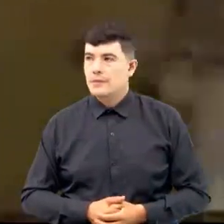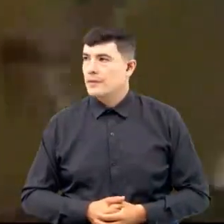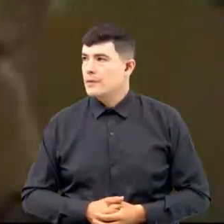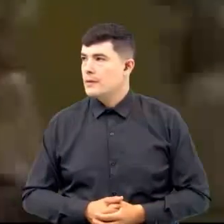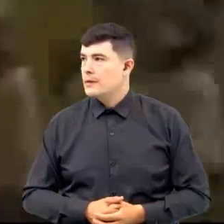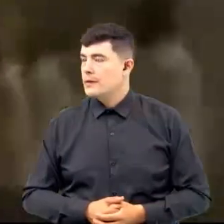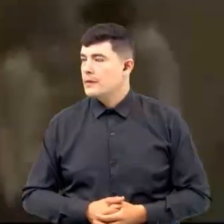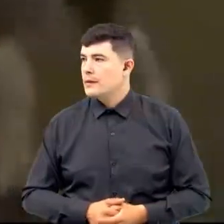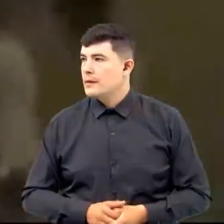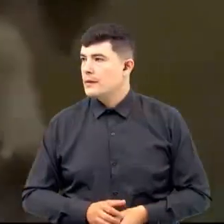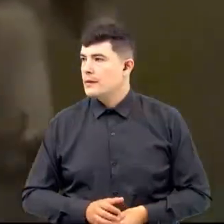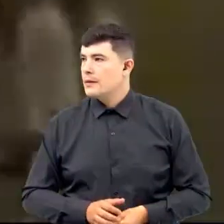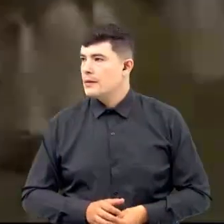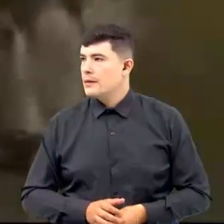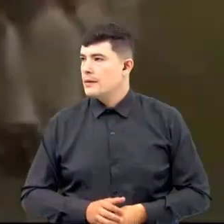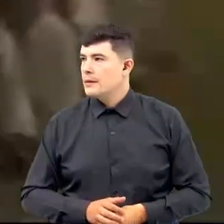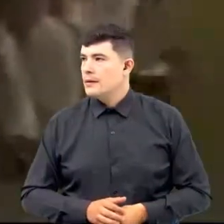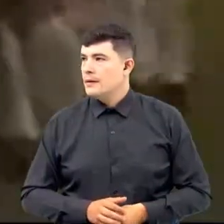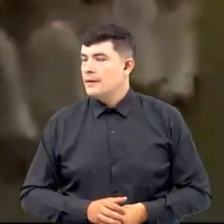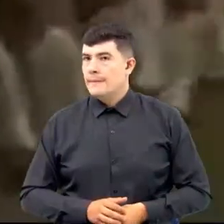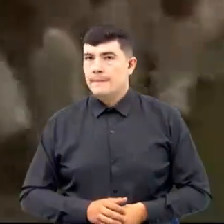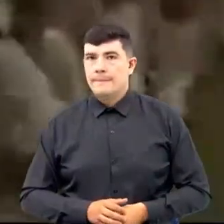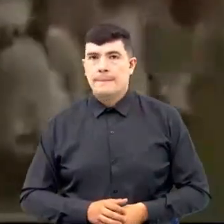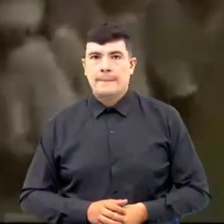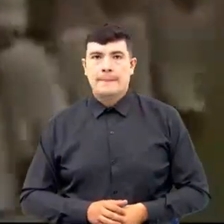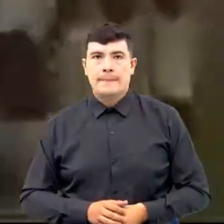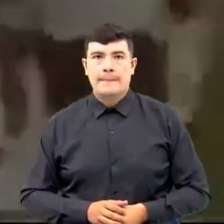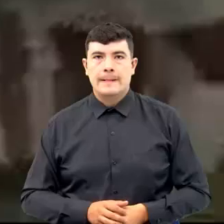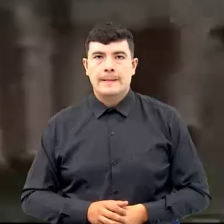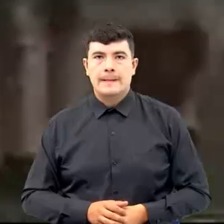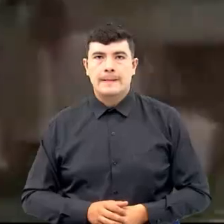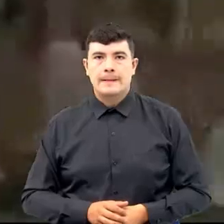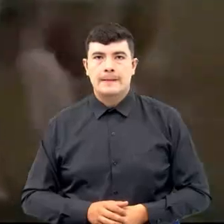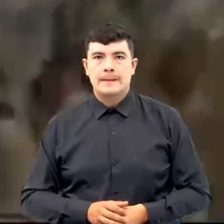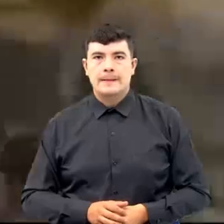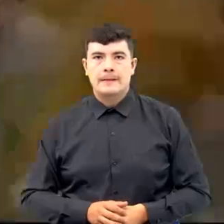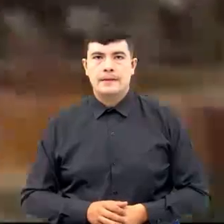consecutiva a Miguel Calero. El cuarto para el Bucaramanga y el del triunfo.